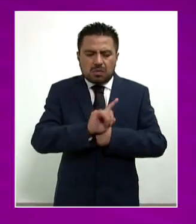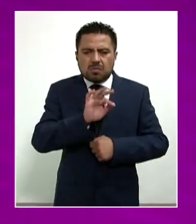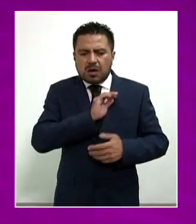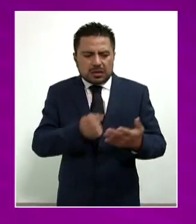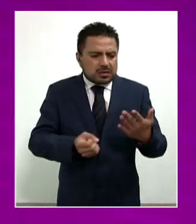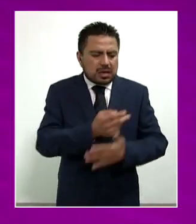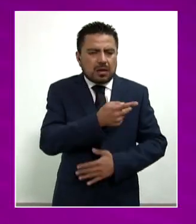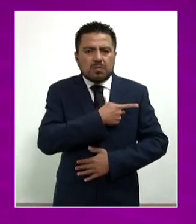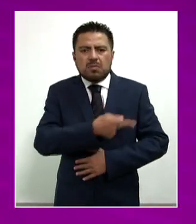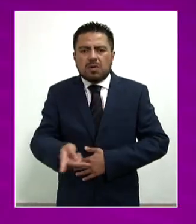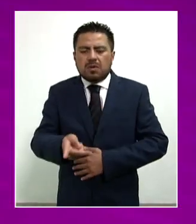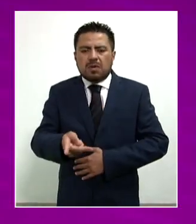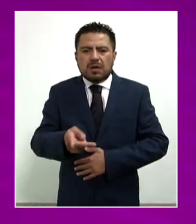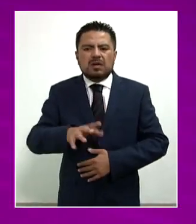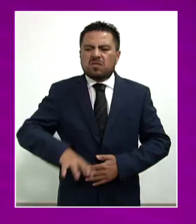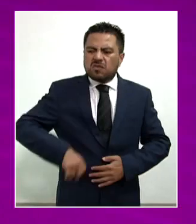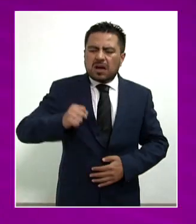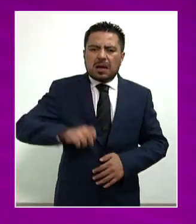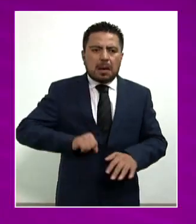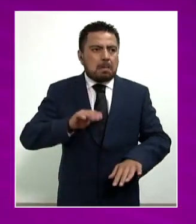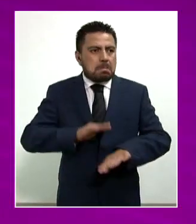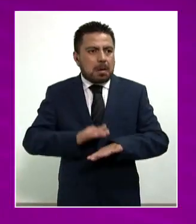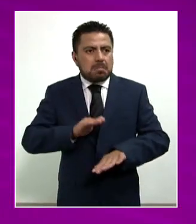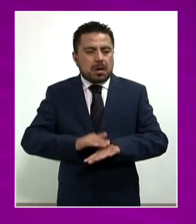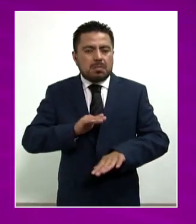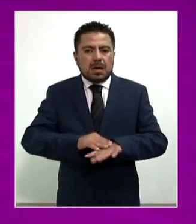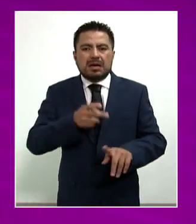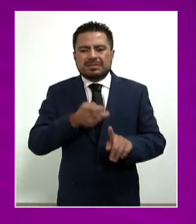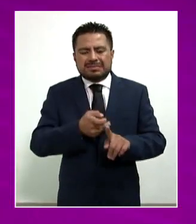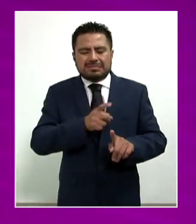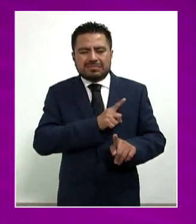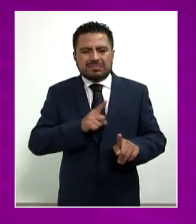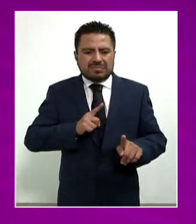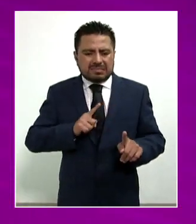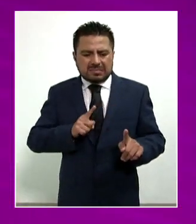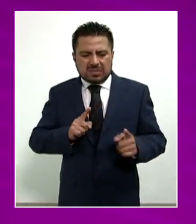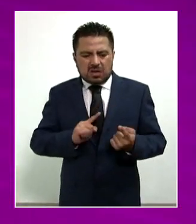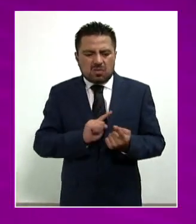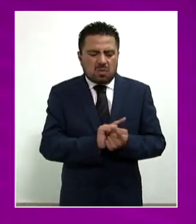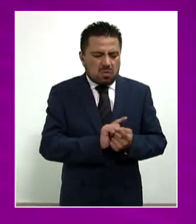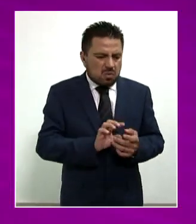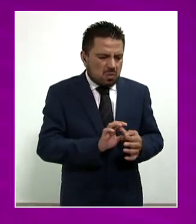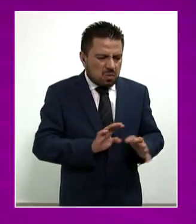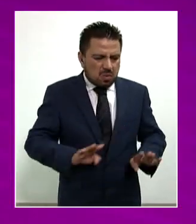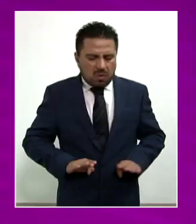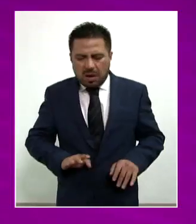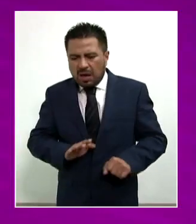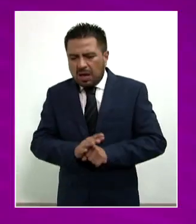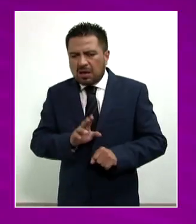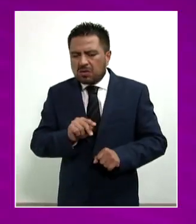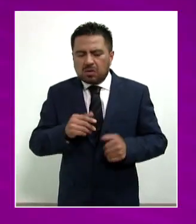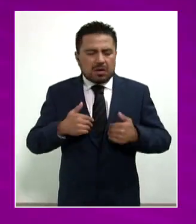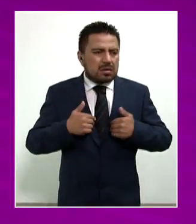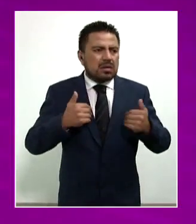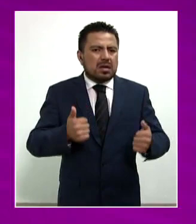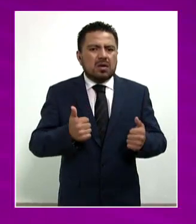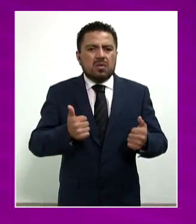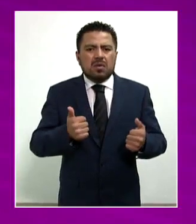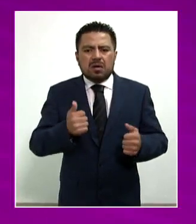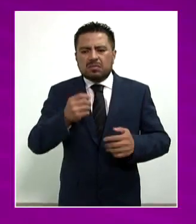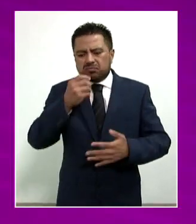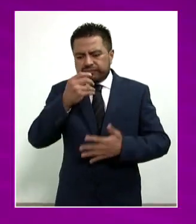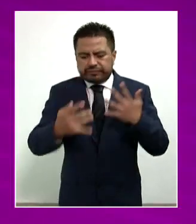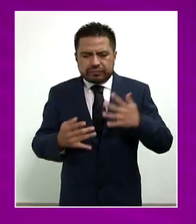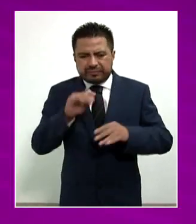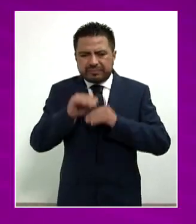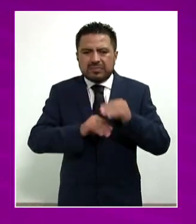de la pobreza esforzándose más, tiene mucho que ver, es no entender, digamos, los aspectos